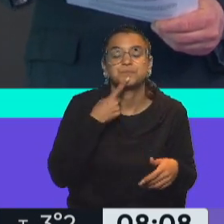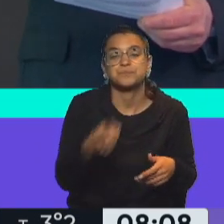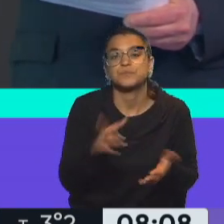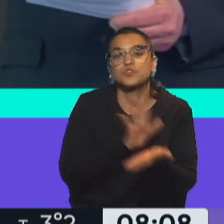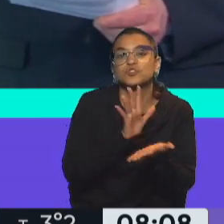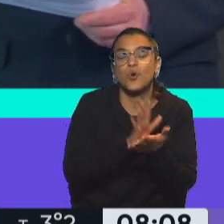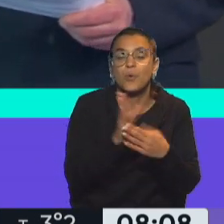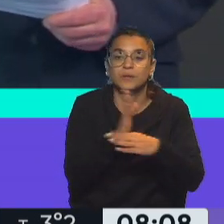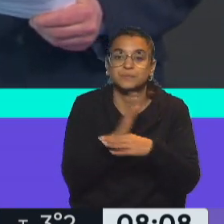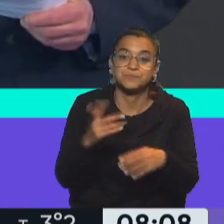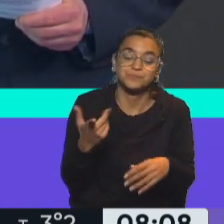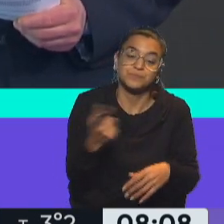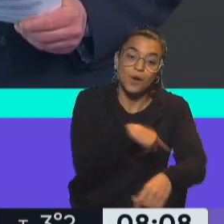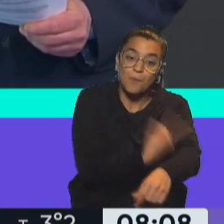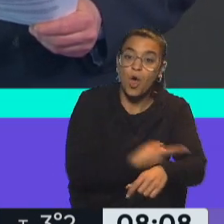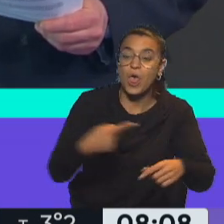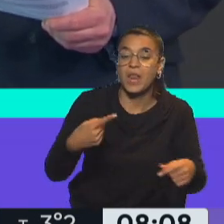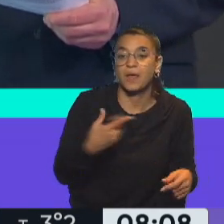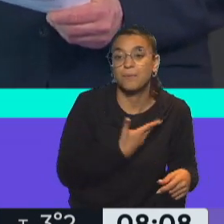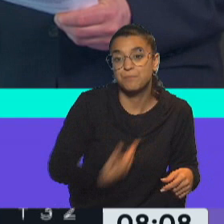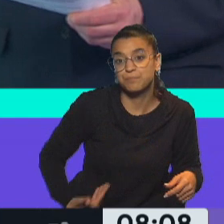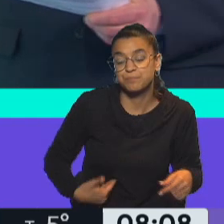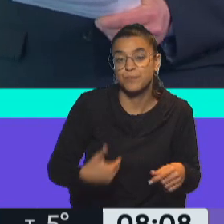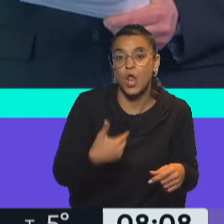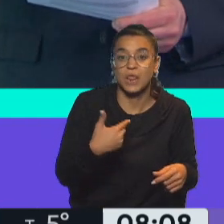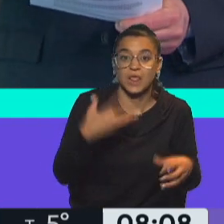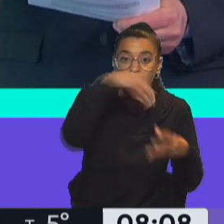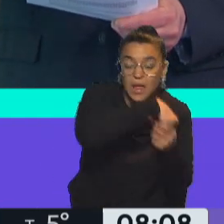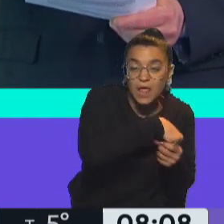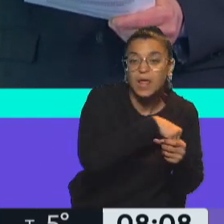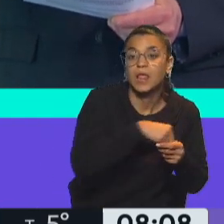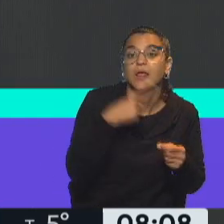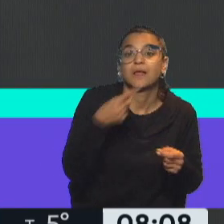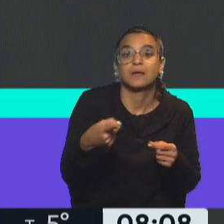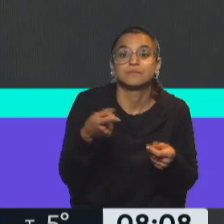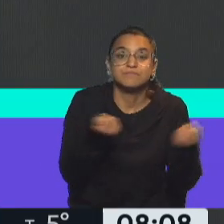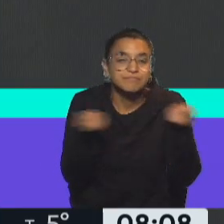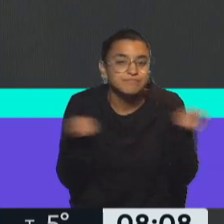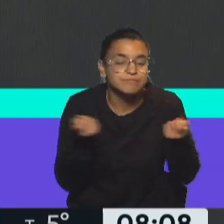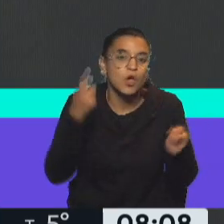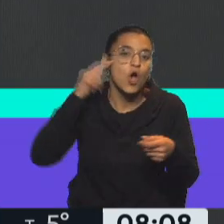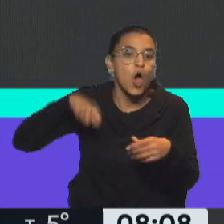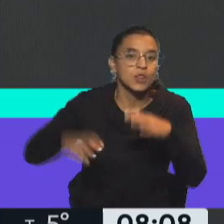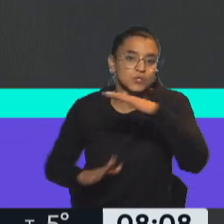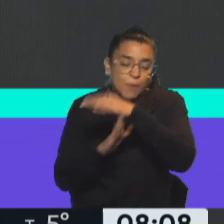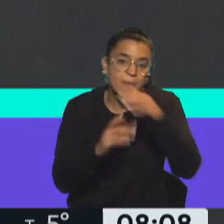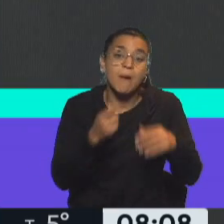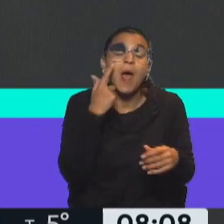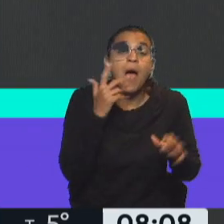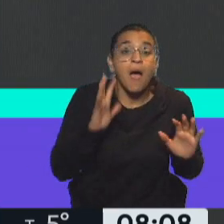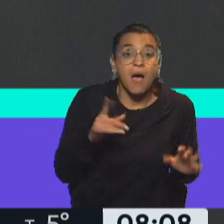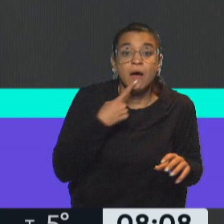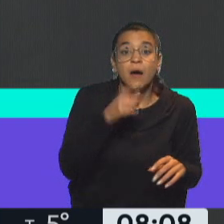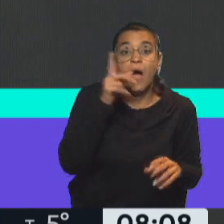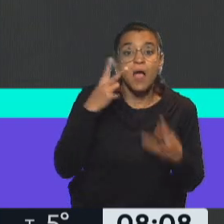interferencia del poder político en el Poder Judicial, en este caso en la Corte Suprema de Justicia, para incidir en la causa en la